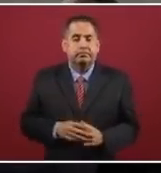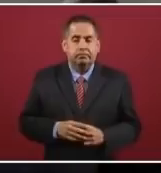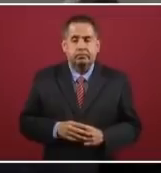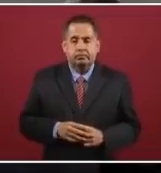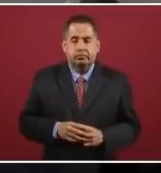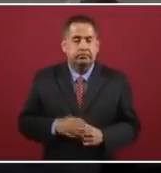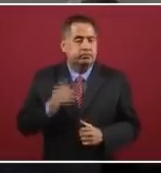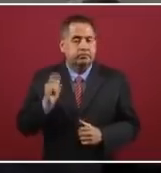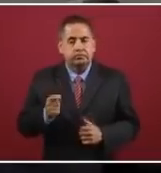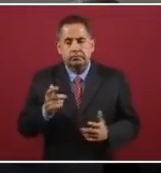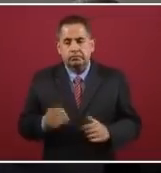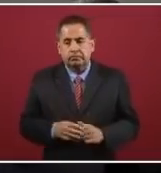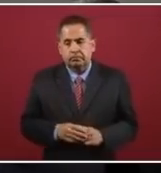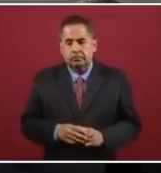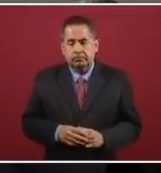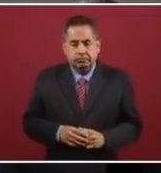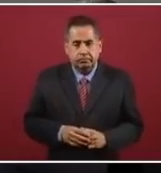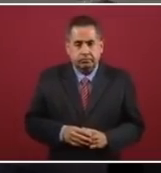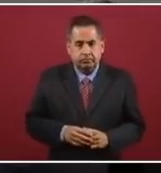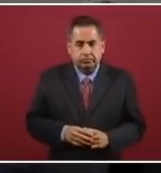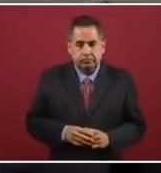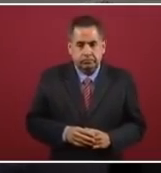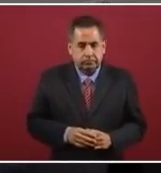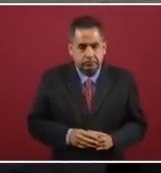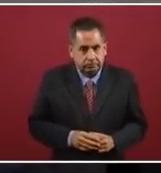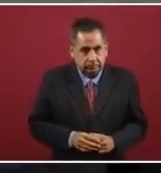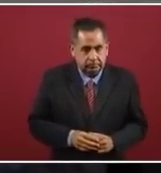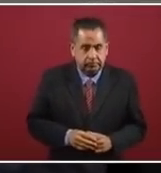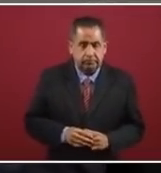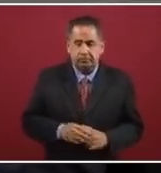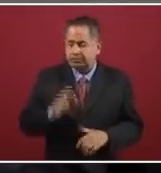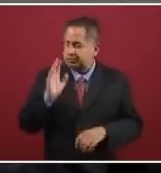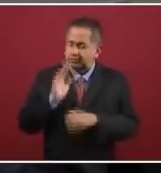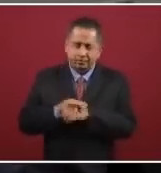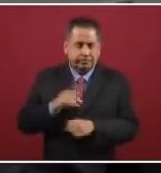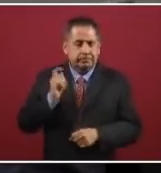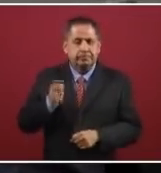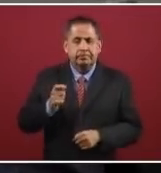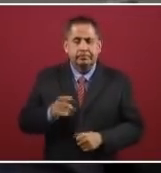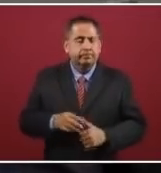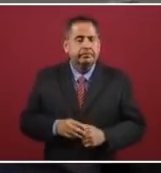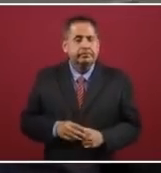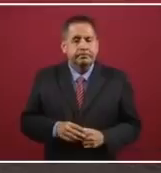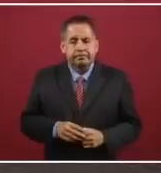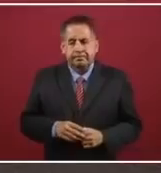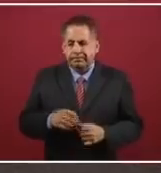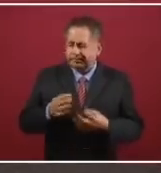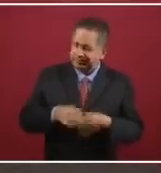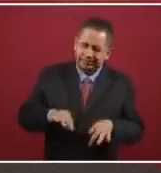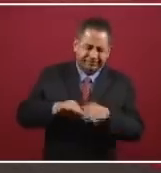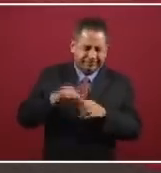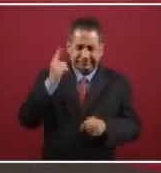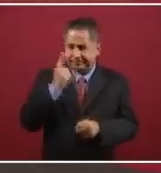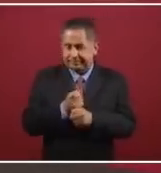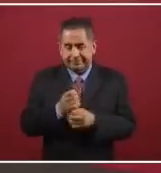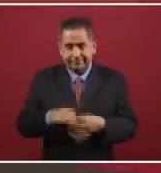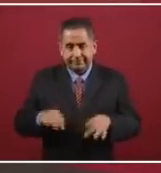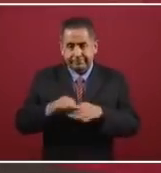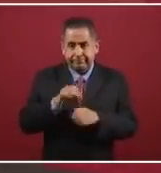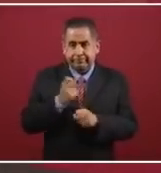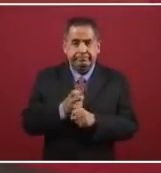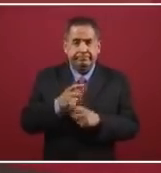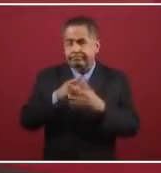¿qué es lo que más le importa?